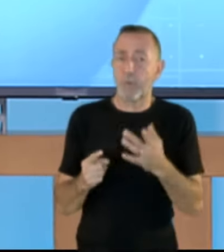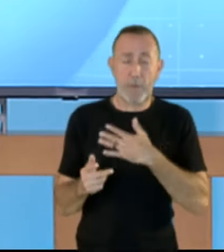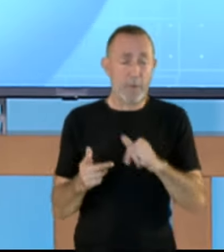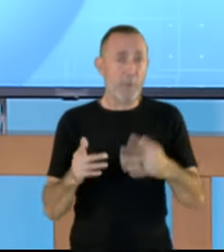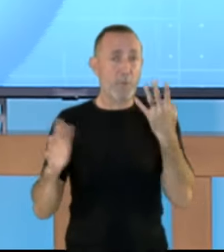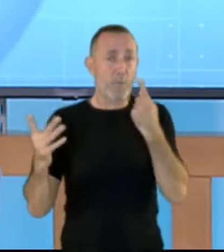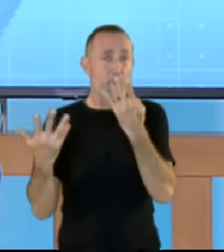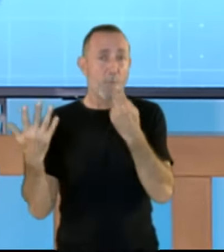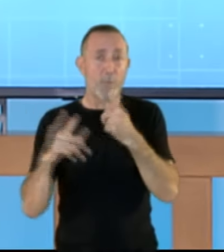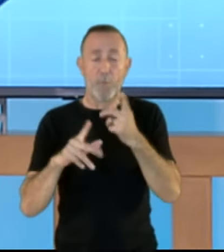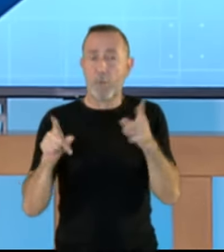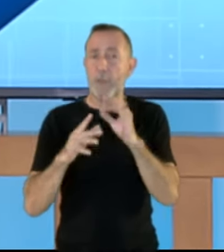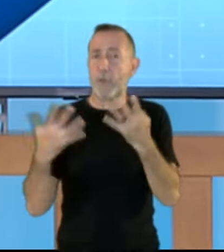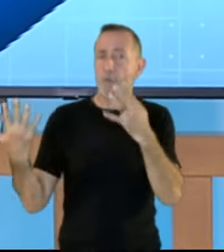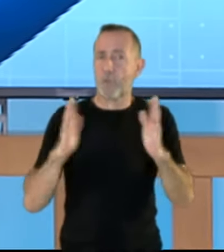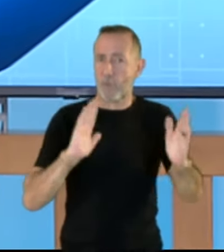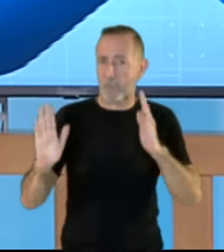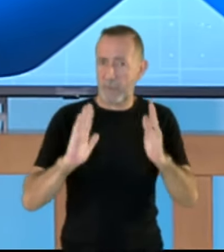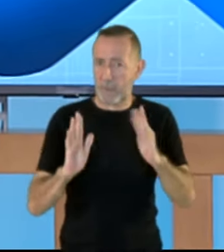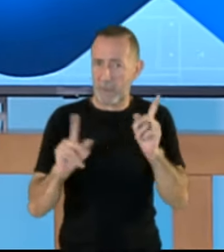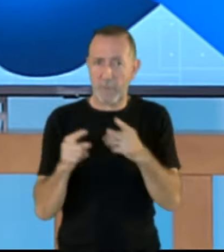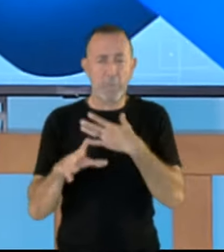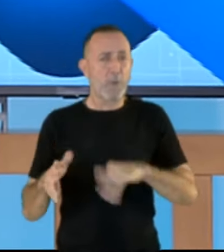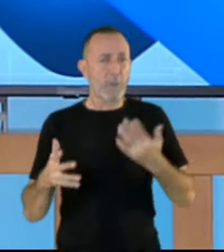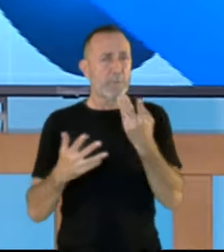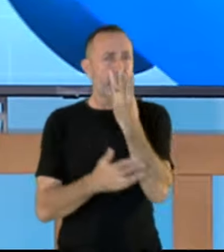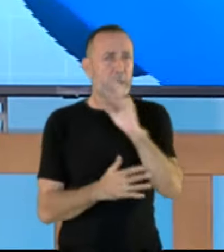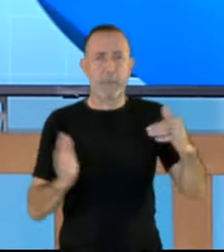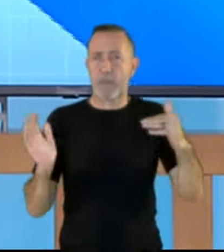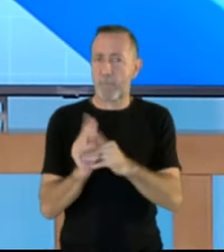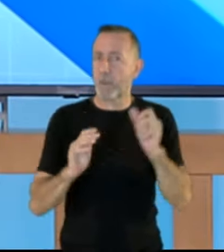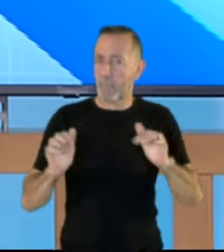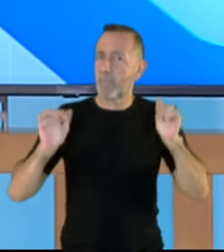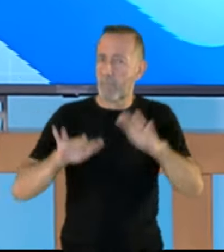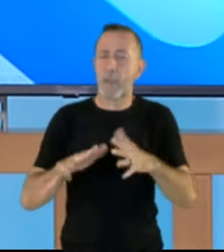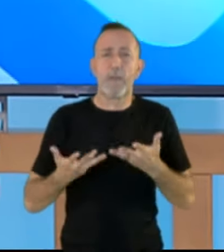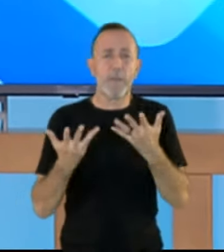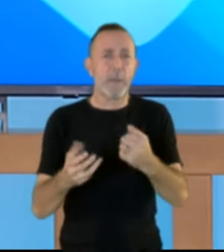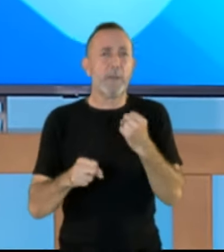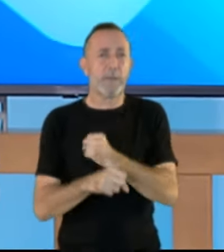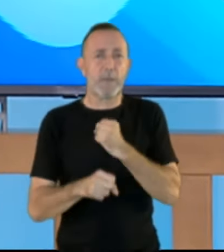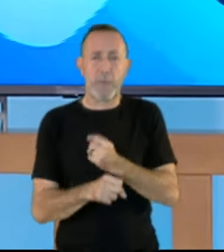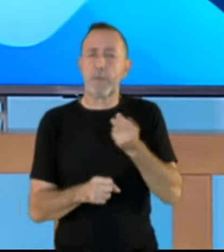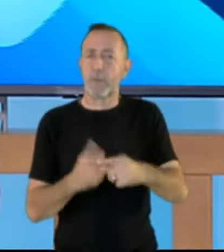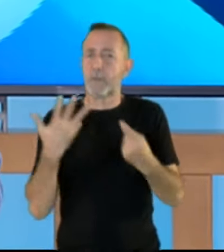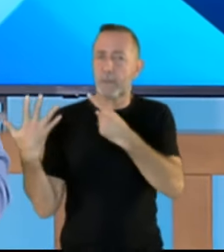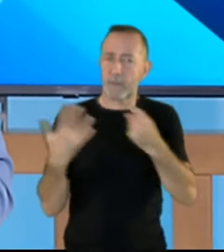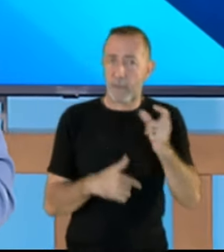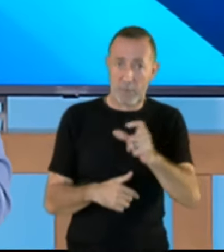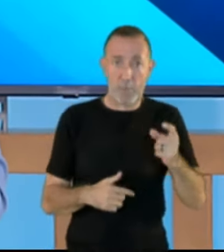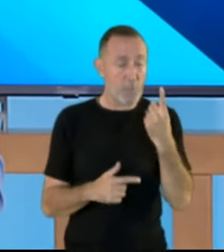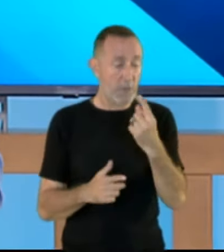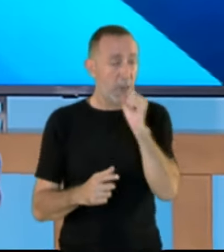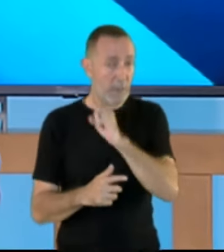evento 30.000 asistentes y dará trabajo a 600 personas hoy una de las artistas invitadas Lorna estrena